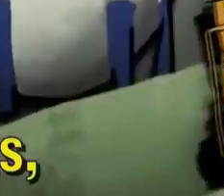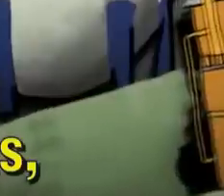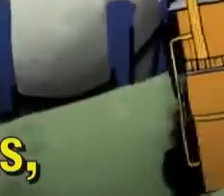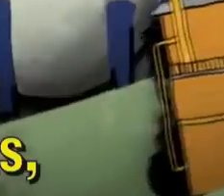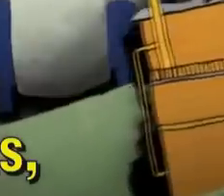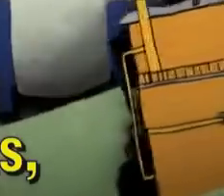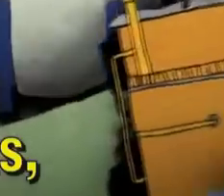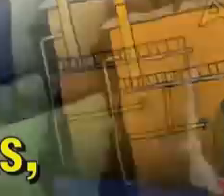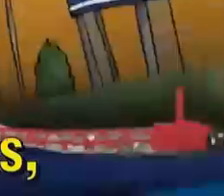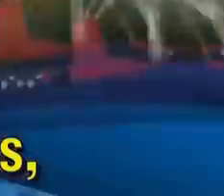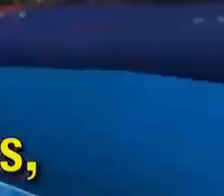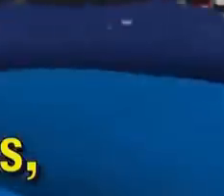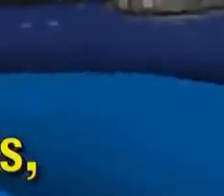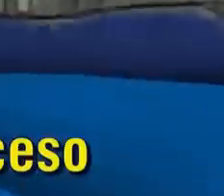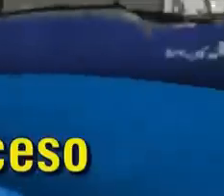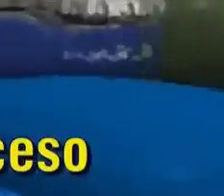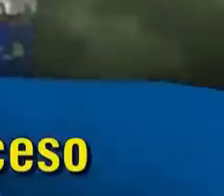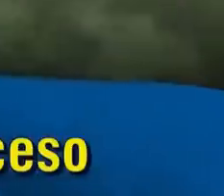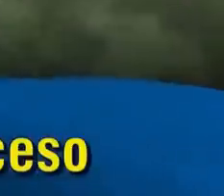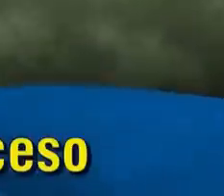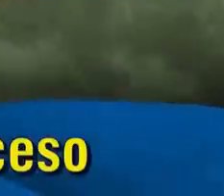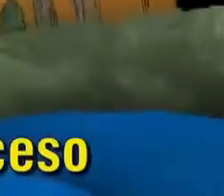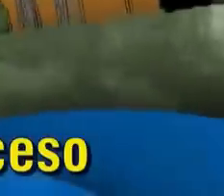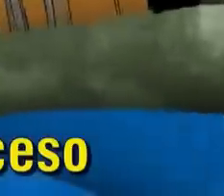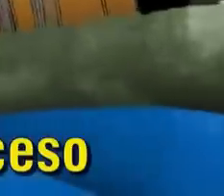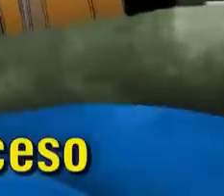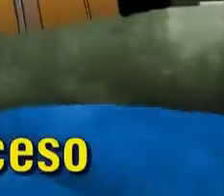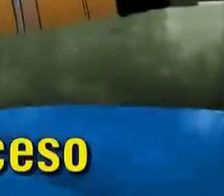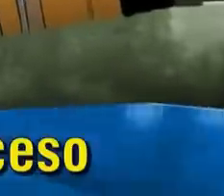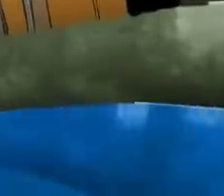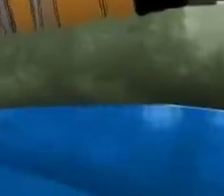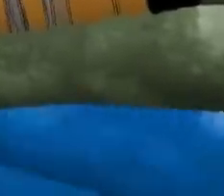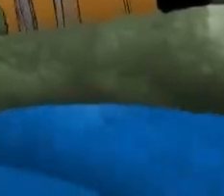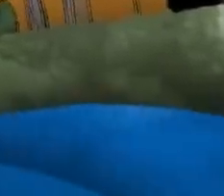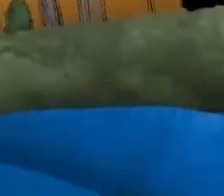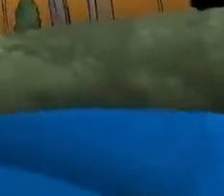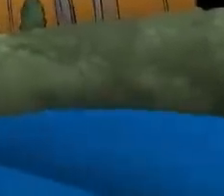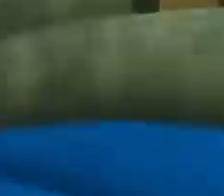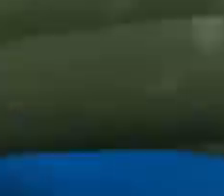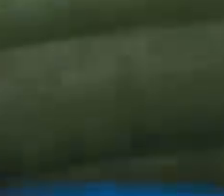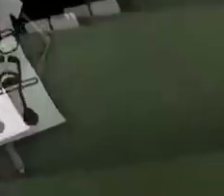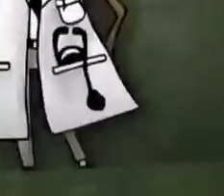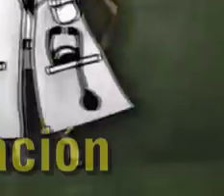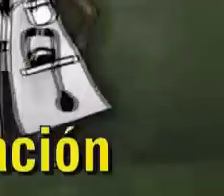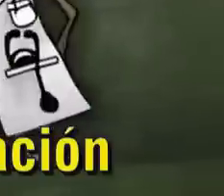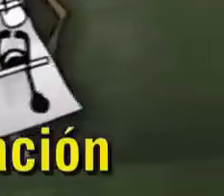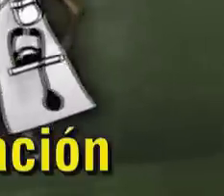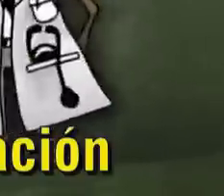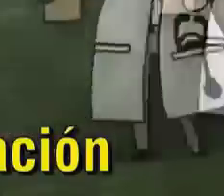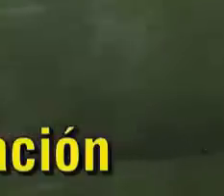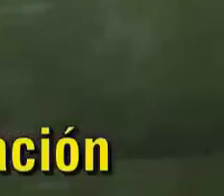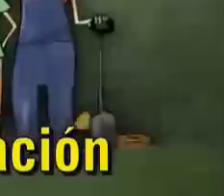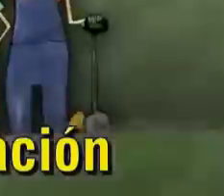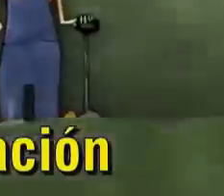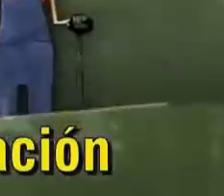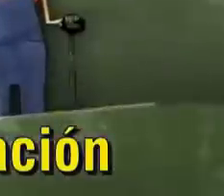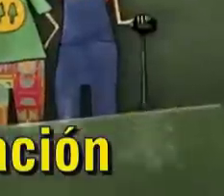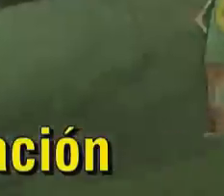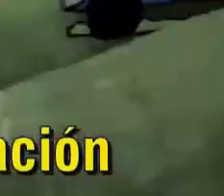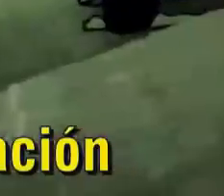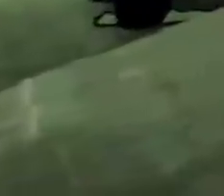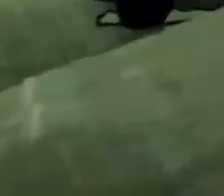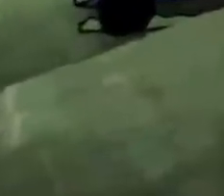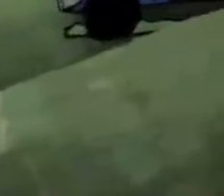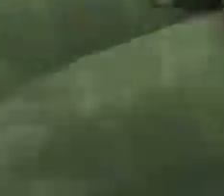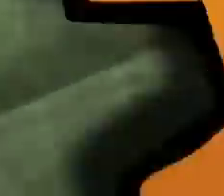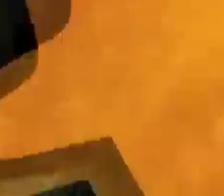Como todas las empresas públicas, ANCAP contribuye a que tengas acceso a servicios esenciales como la salud, la vivienda